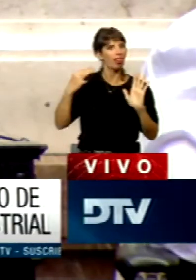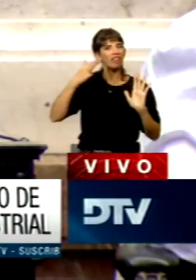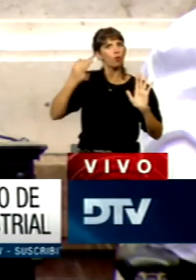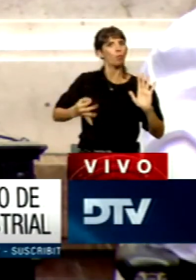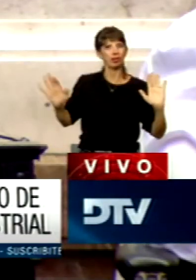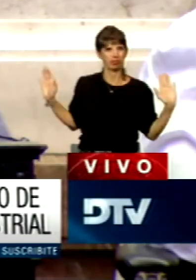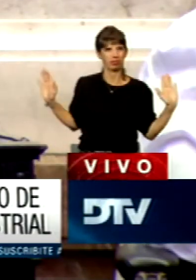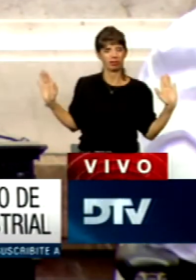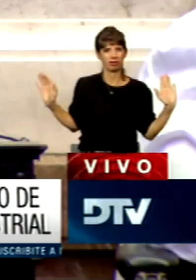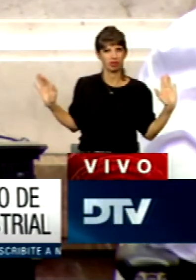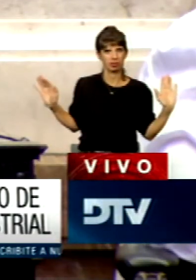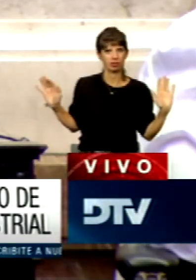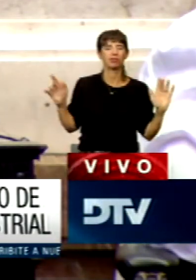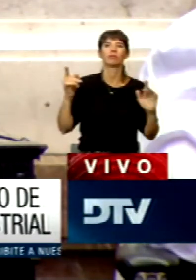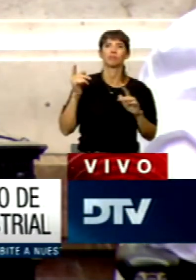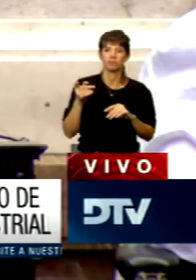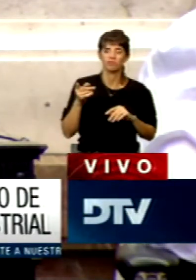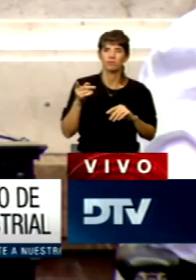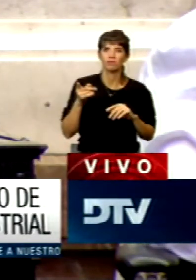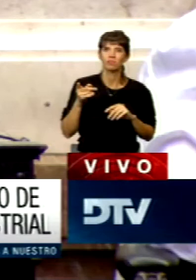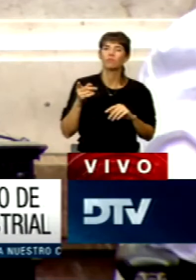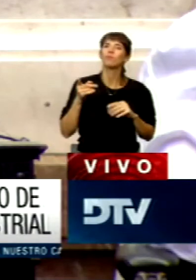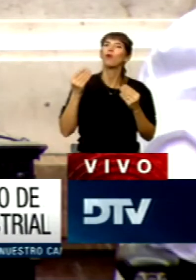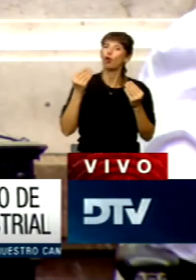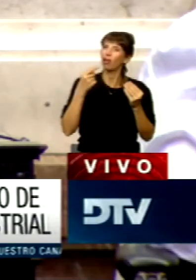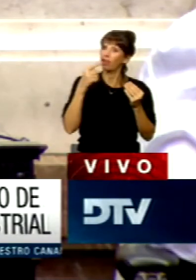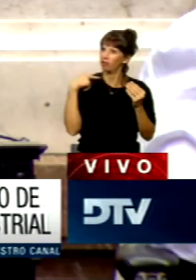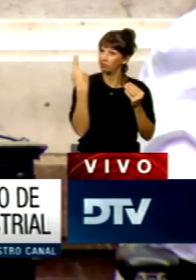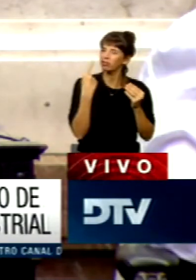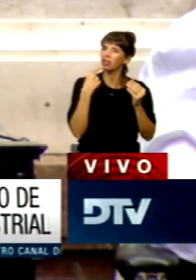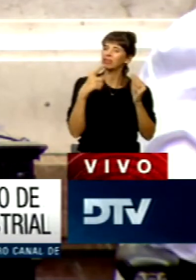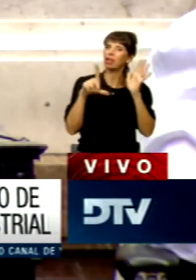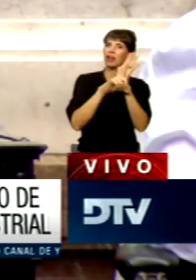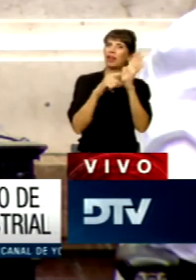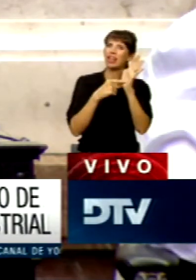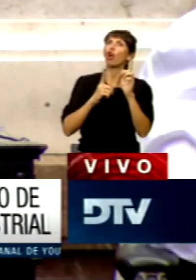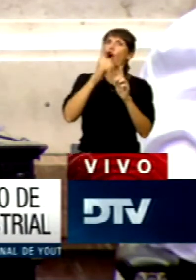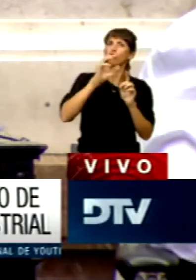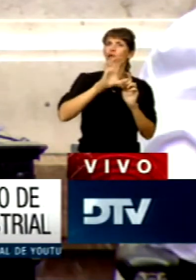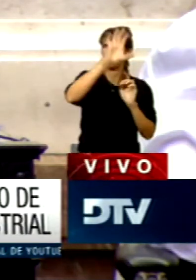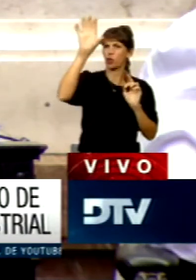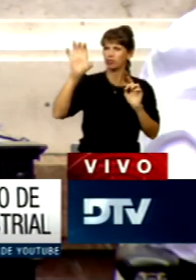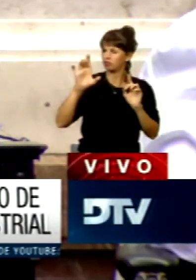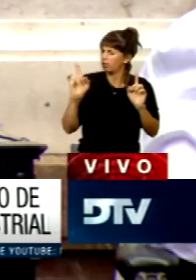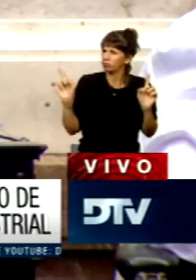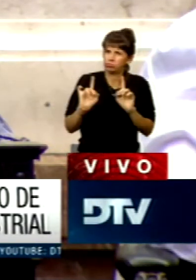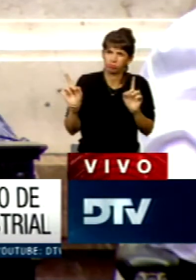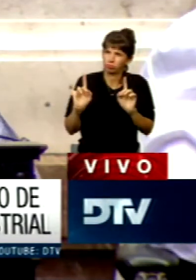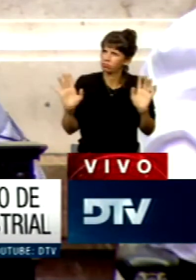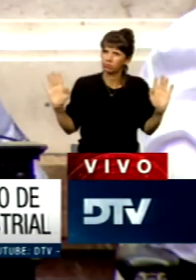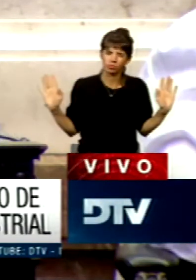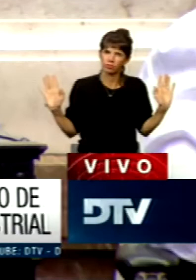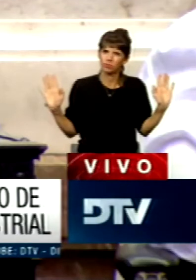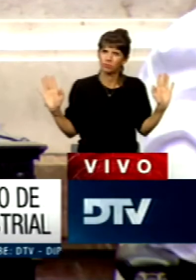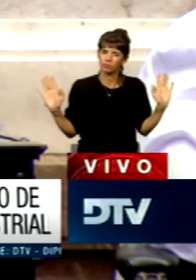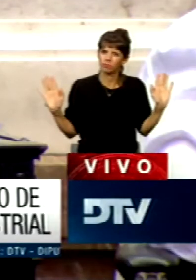acatarlo. También se acusa de que esta es una ley antifederal. Bueno, aquí